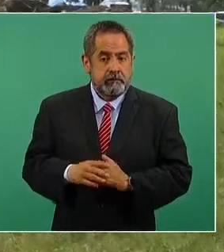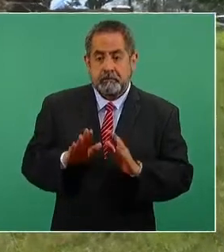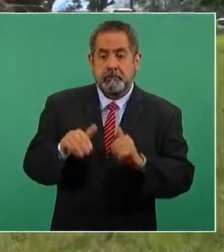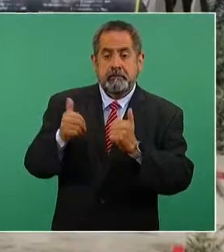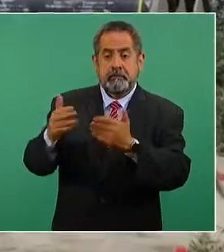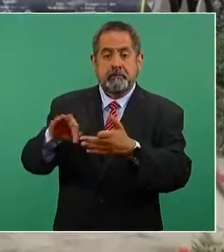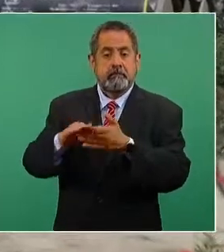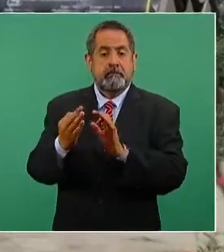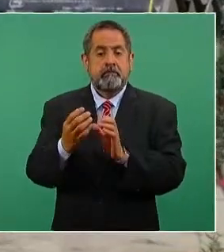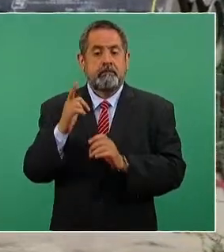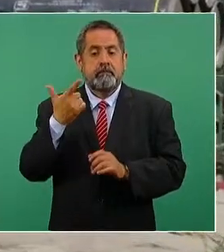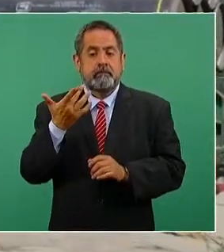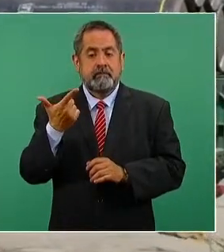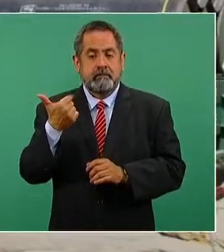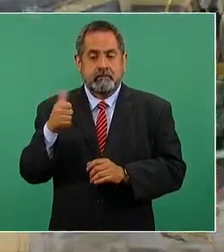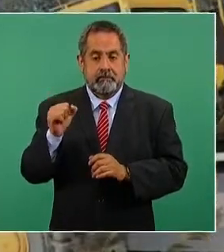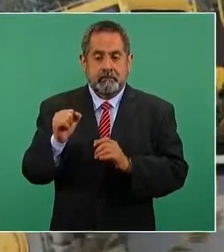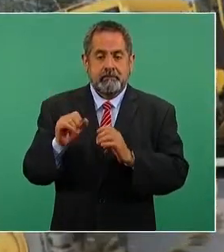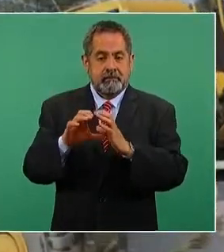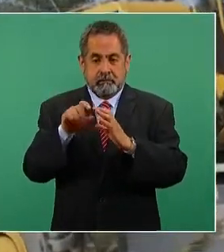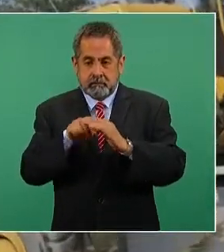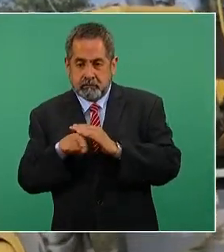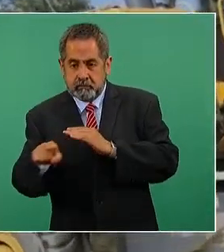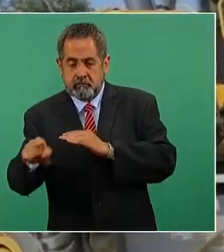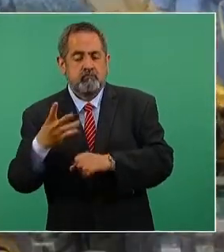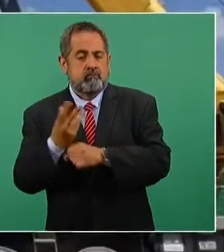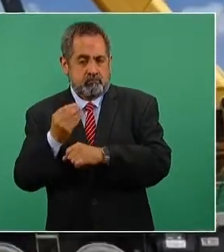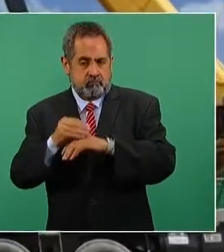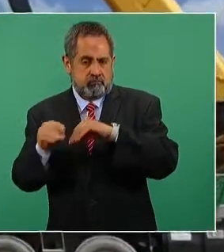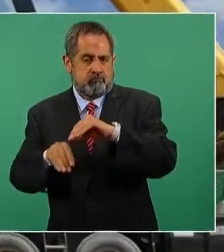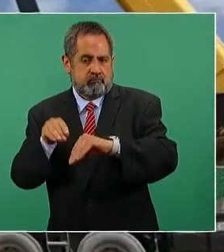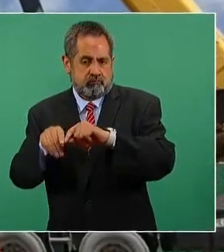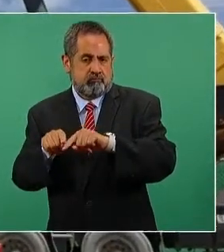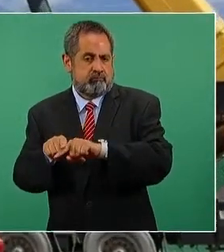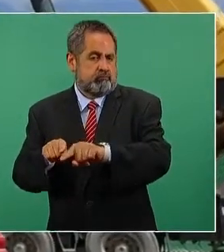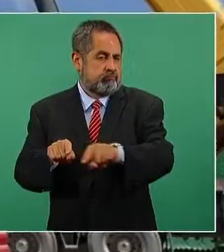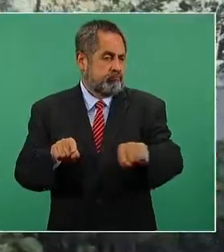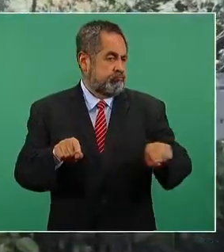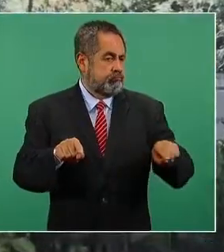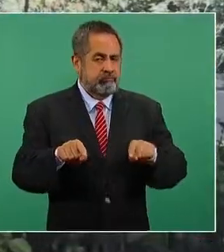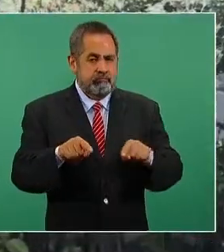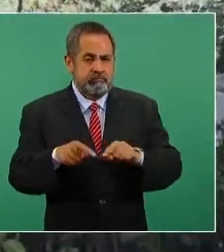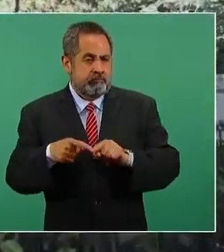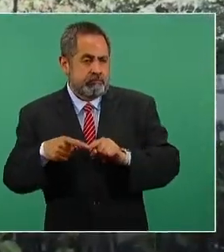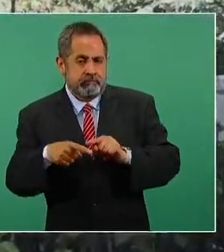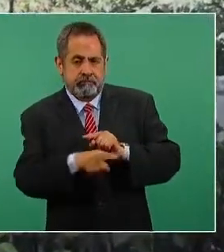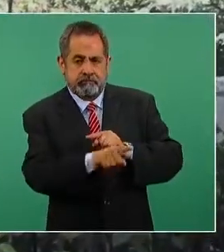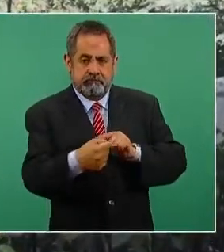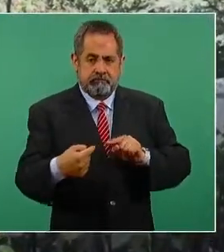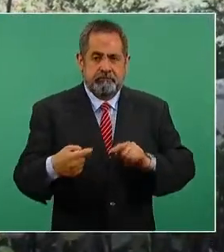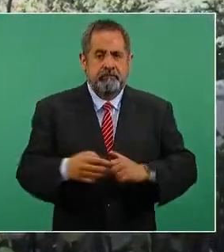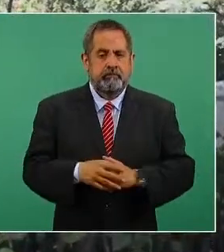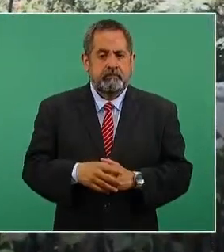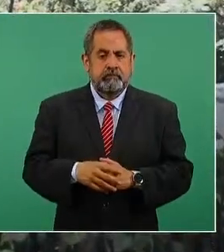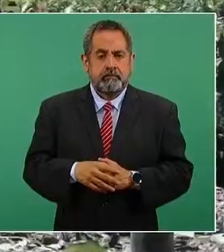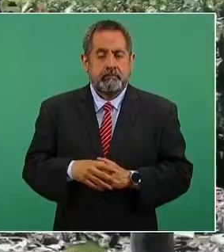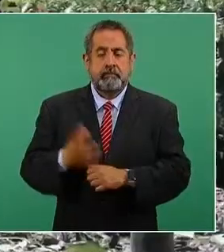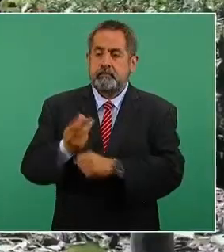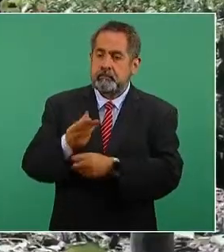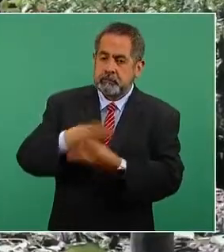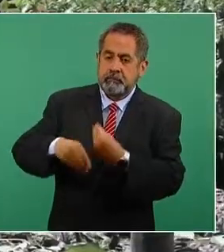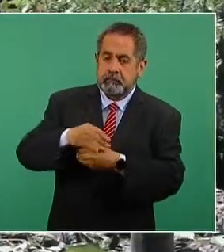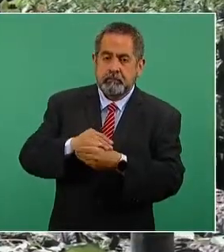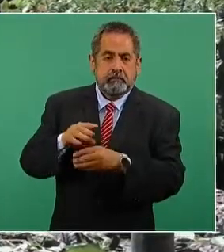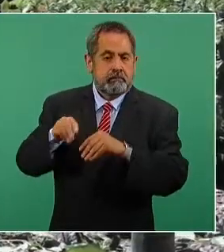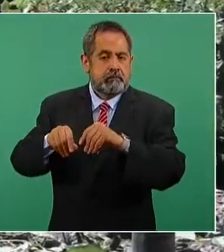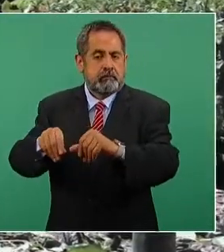al gasoducto y comienza la instalación de tubería de acueducto dentro del predio de la refinería. En materia de sustentabilidad, continúa el cultivo de